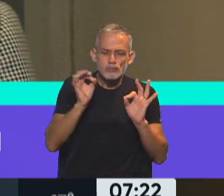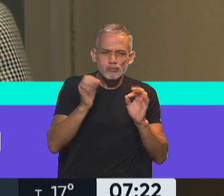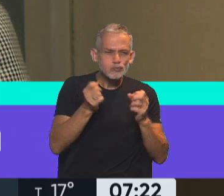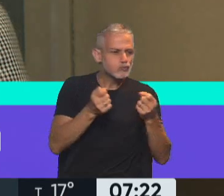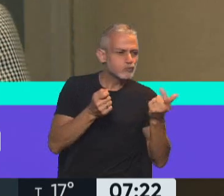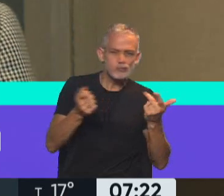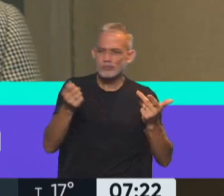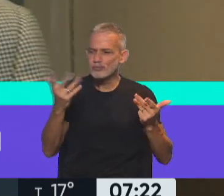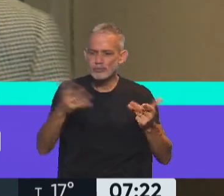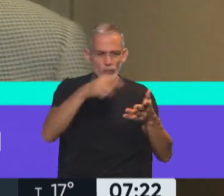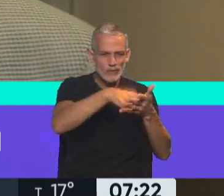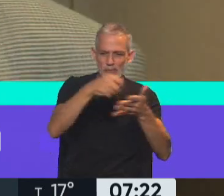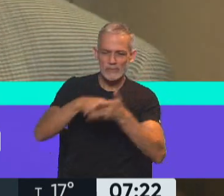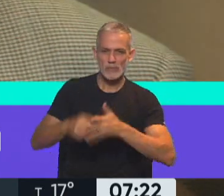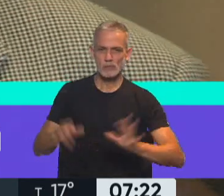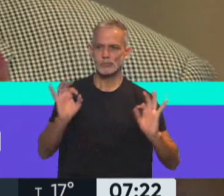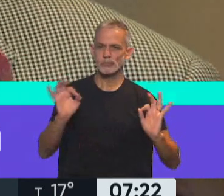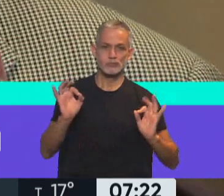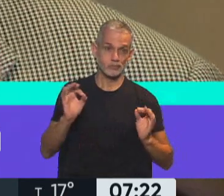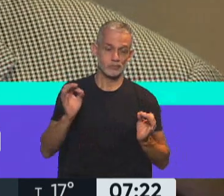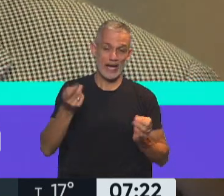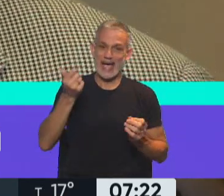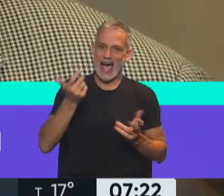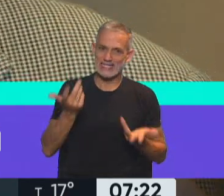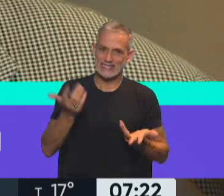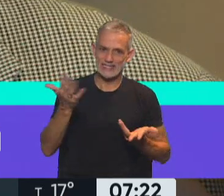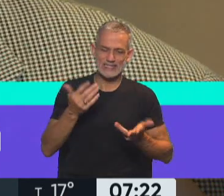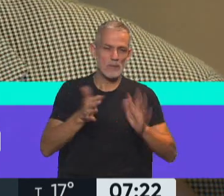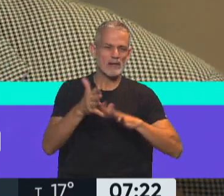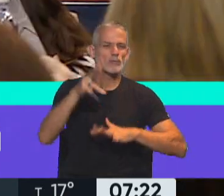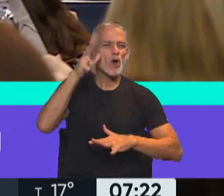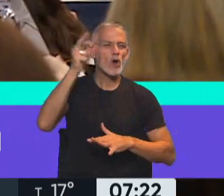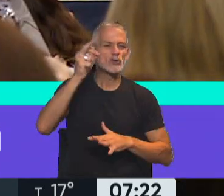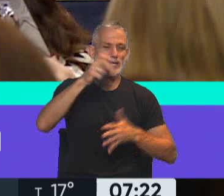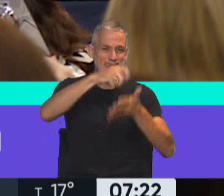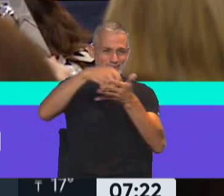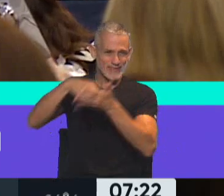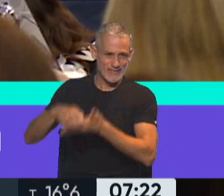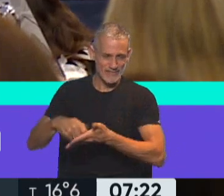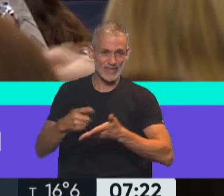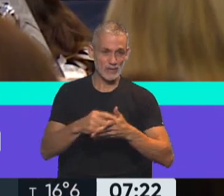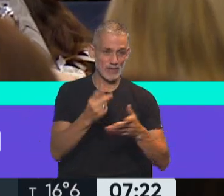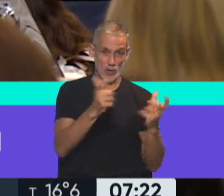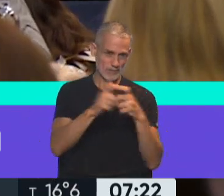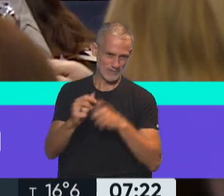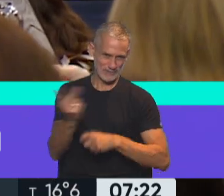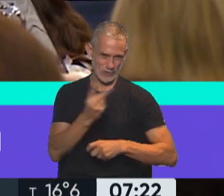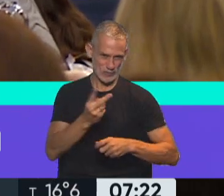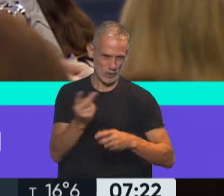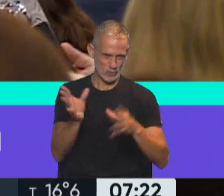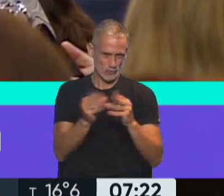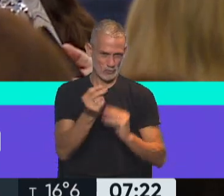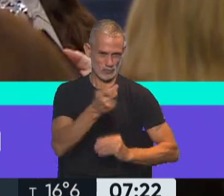ambas comisiones que habían firmado el dictamen es que teníamos cerca de 80 firmas de entre las dos comisiones